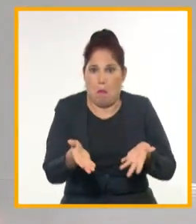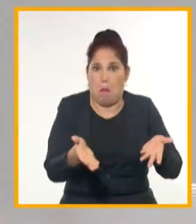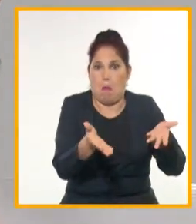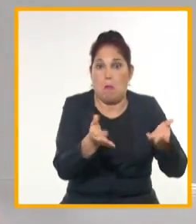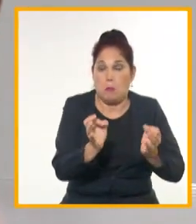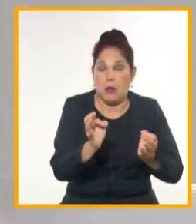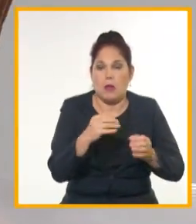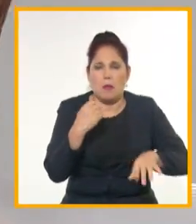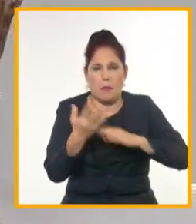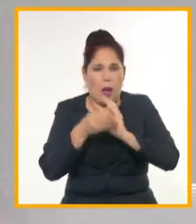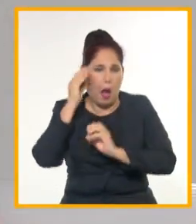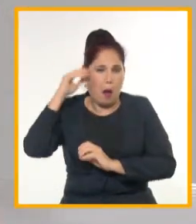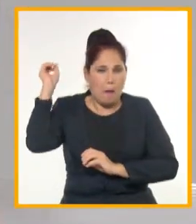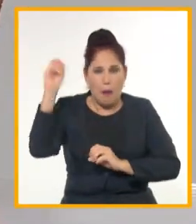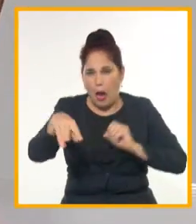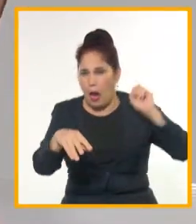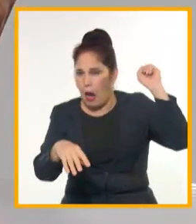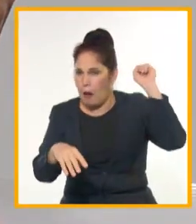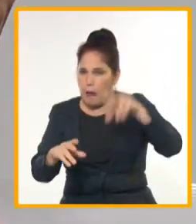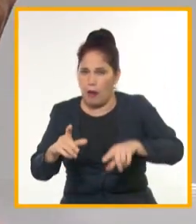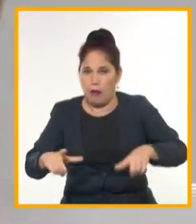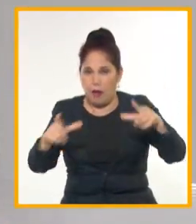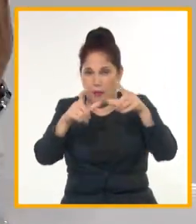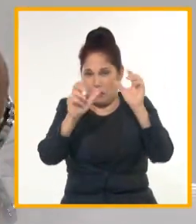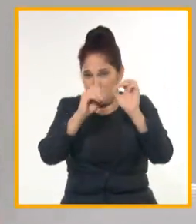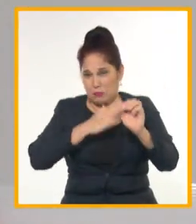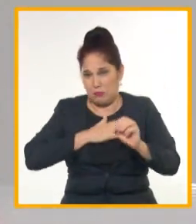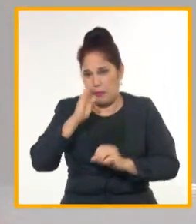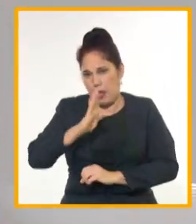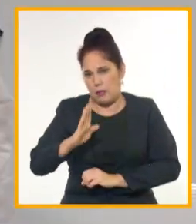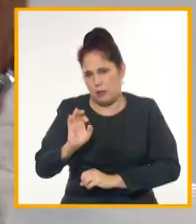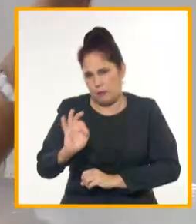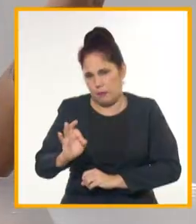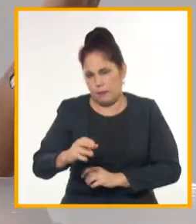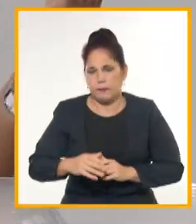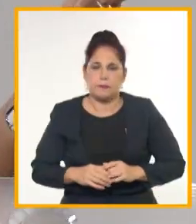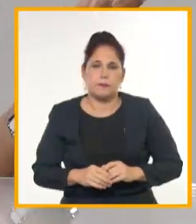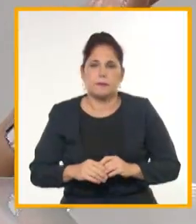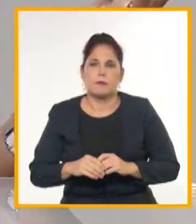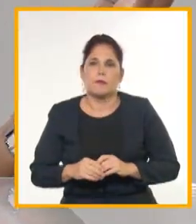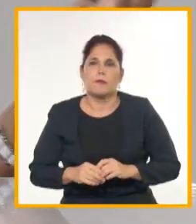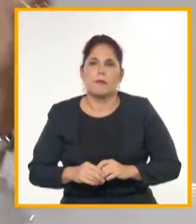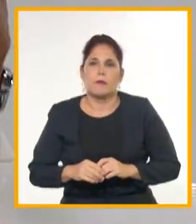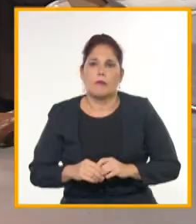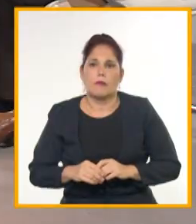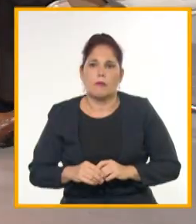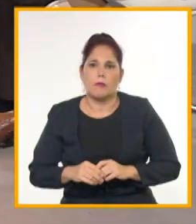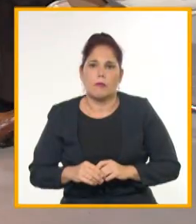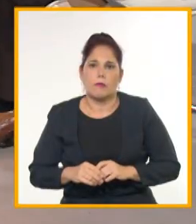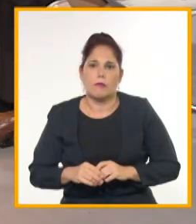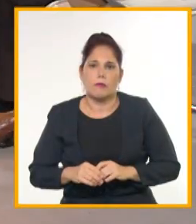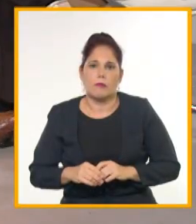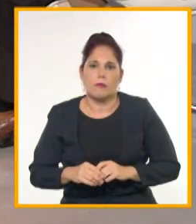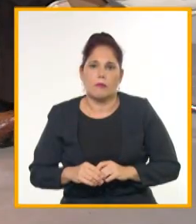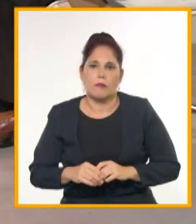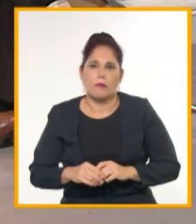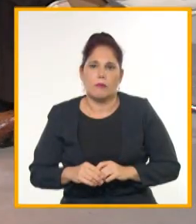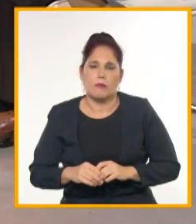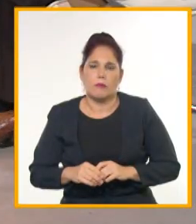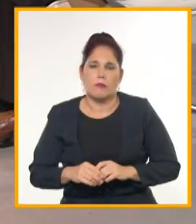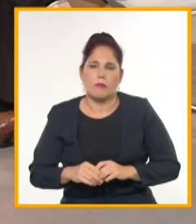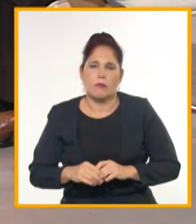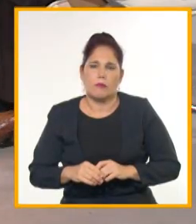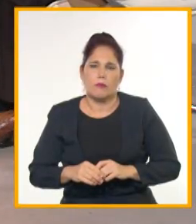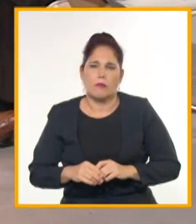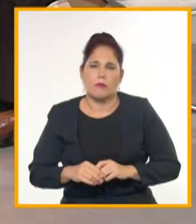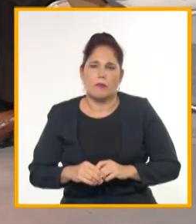de bolsonaristas, de ciudadanía que sí apoyaba a Bolsonaro con esa mentalidad tipo